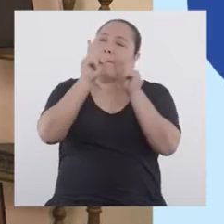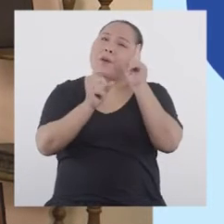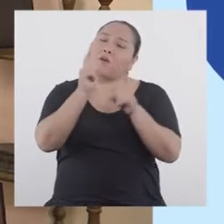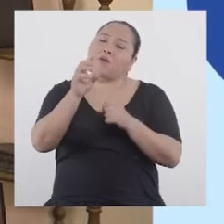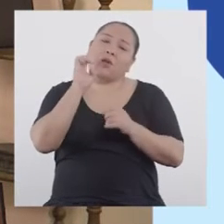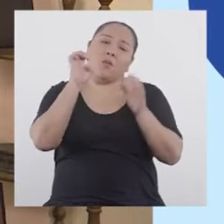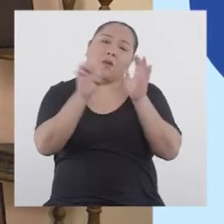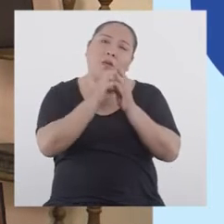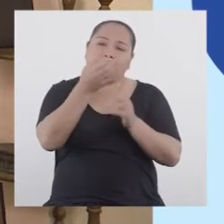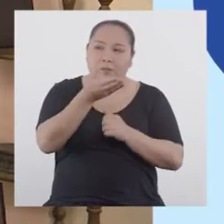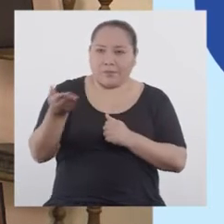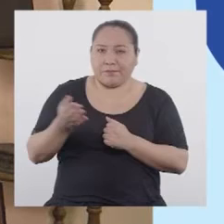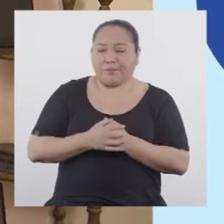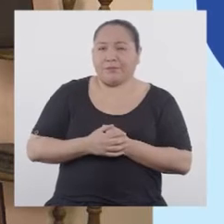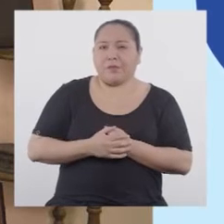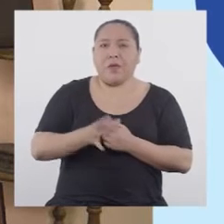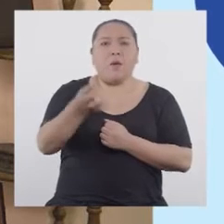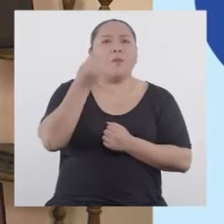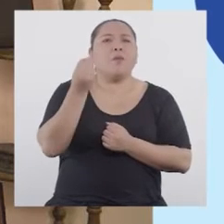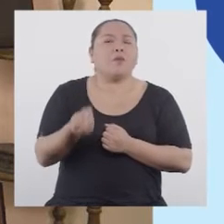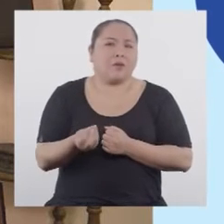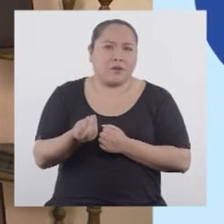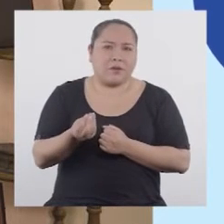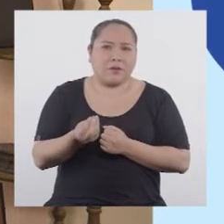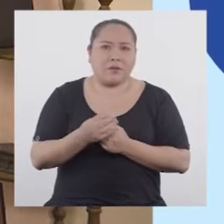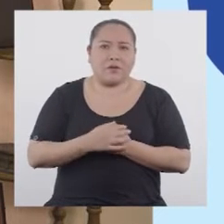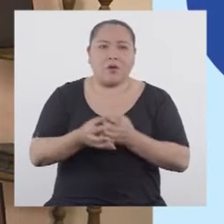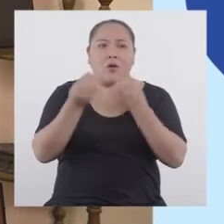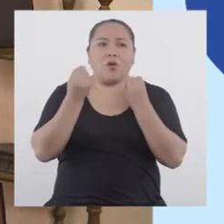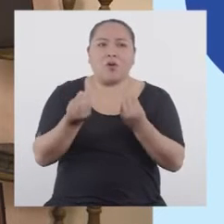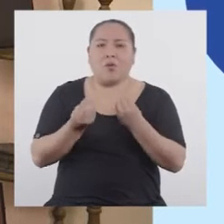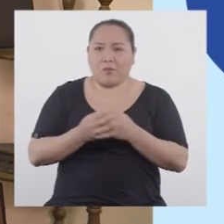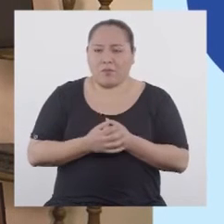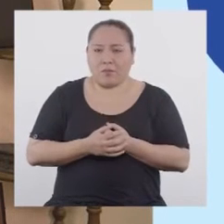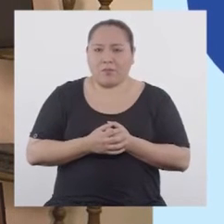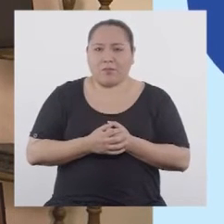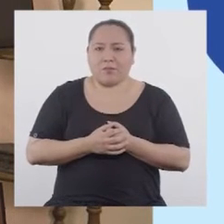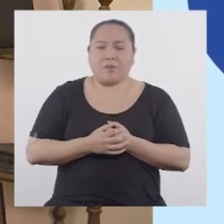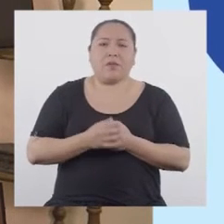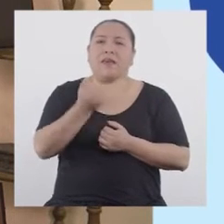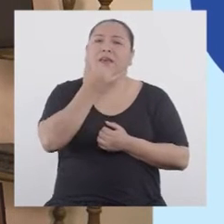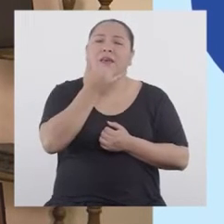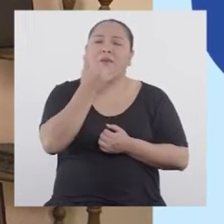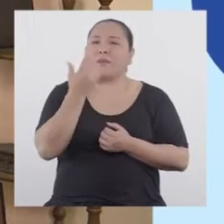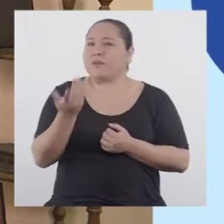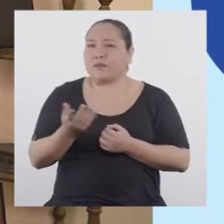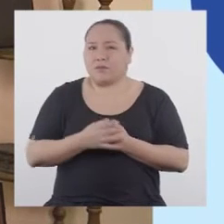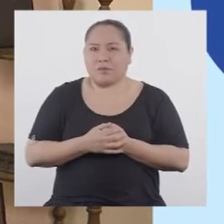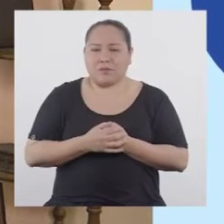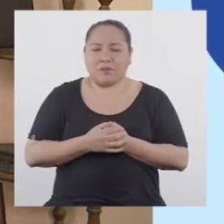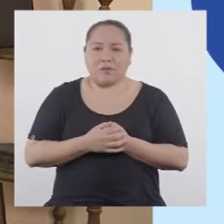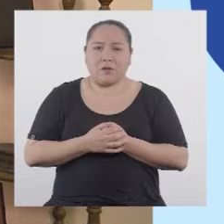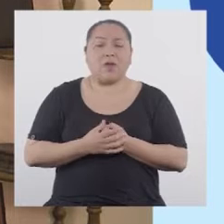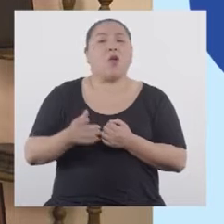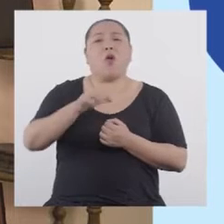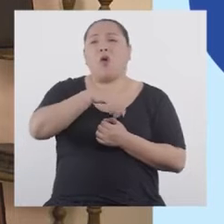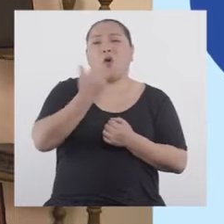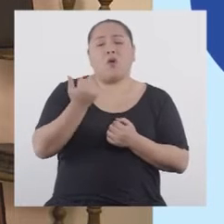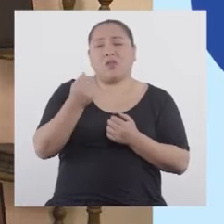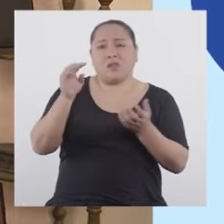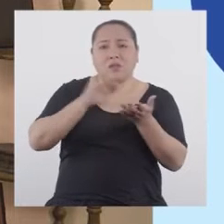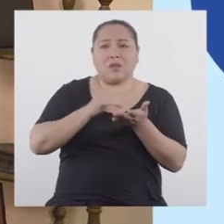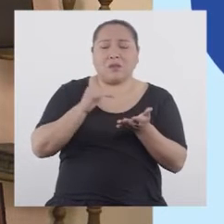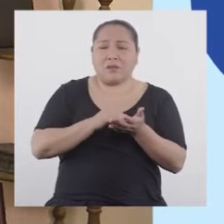de preguntas como estas. ¿Por qué? ¿Cómo? ¿Y qué pasó? Y otras